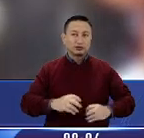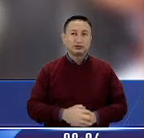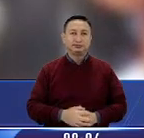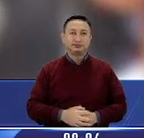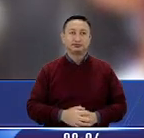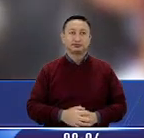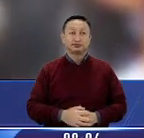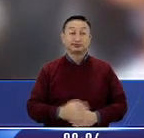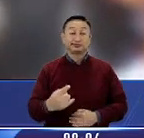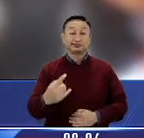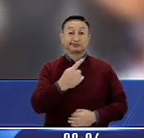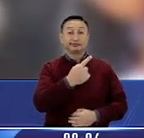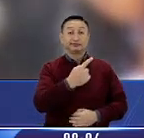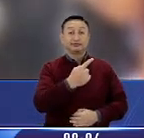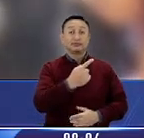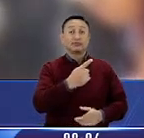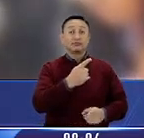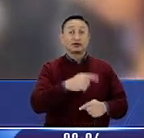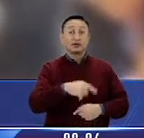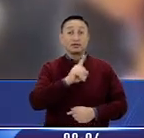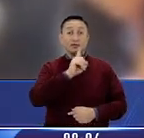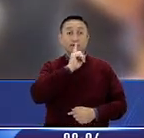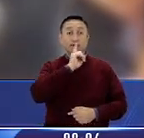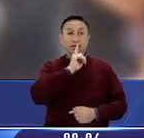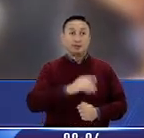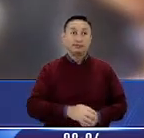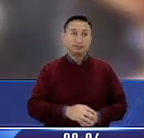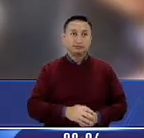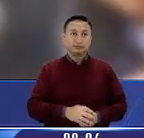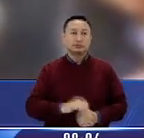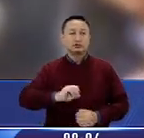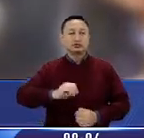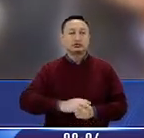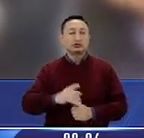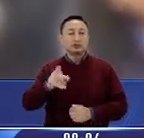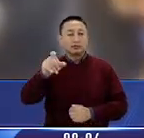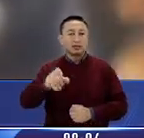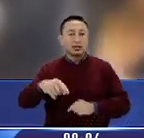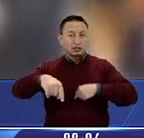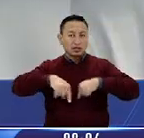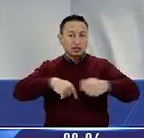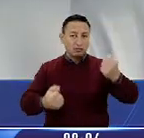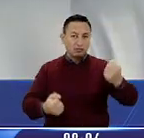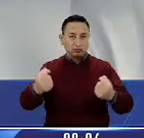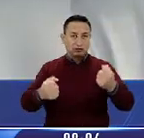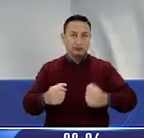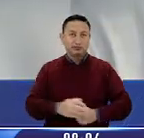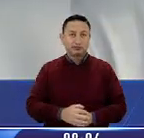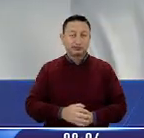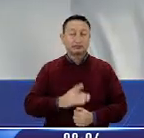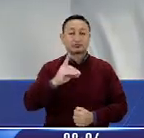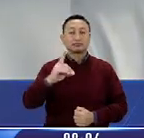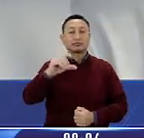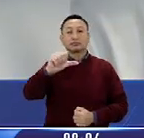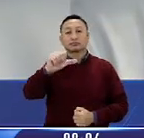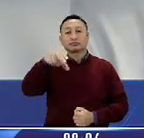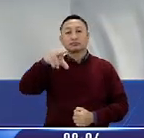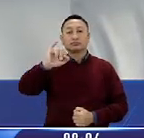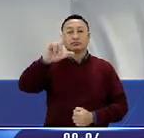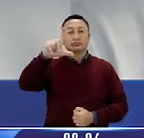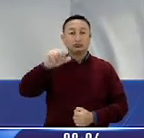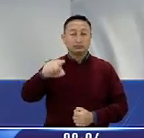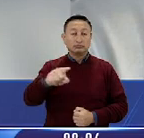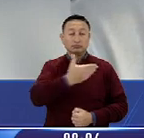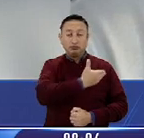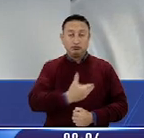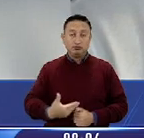hecho, por eso evitaron pronunciarse. Quienes sí lo hicieron fueron los transportistas. Danilo Sarmiento, presidente de una